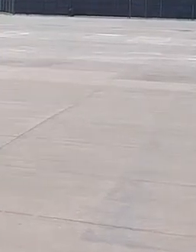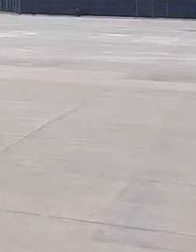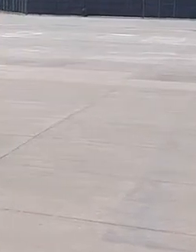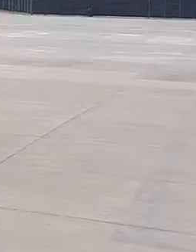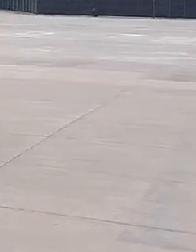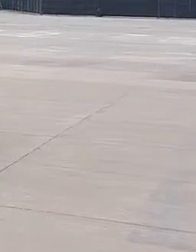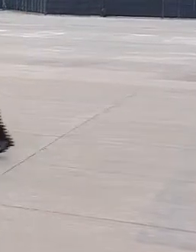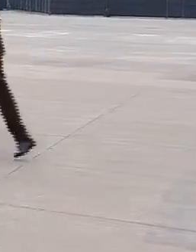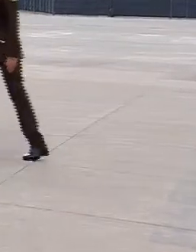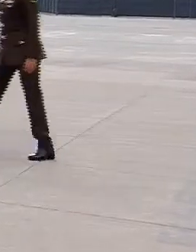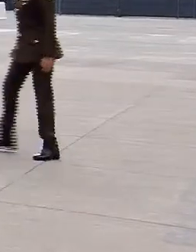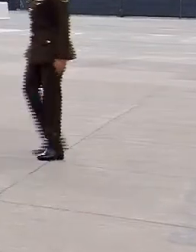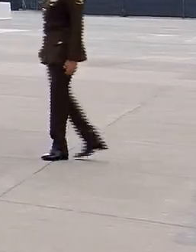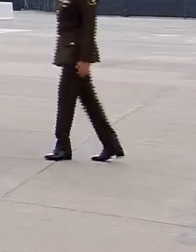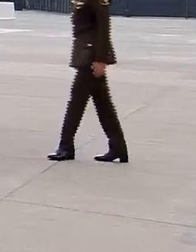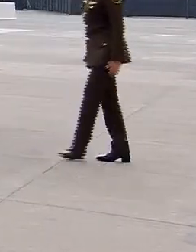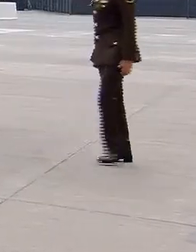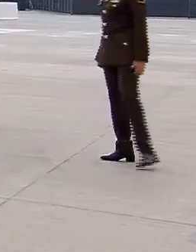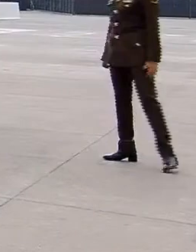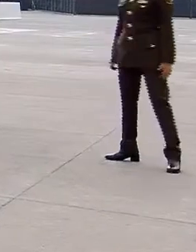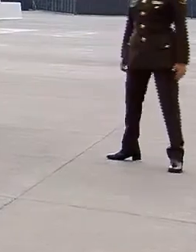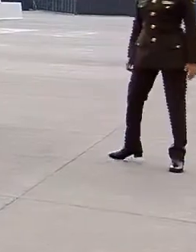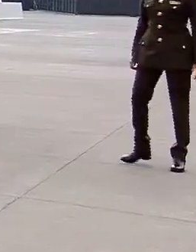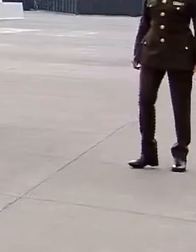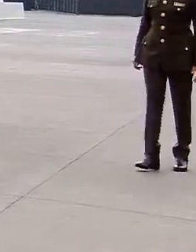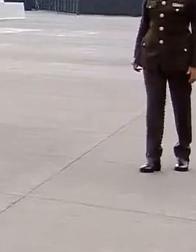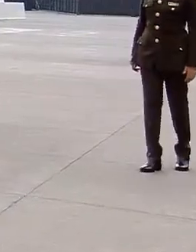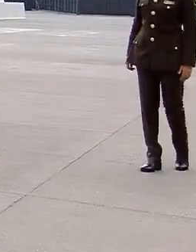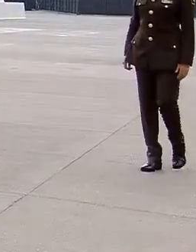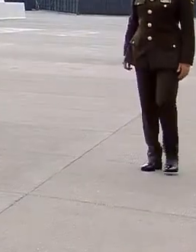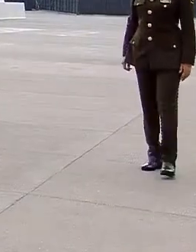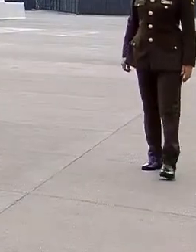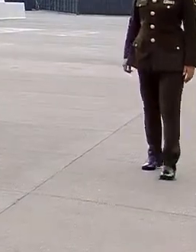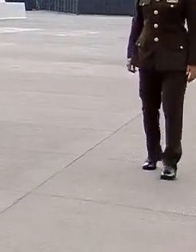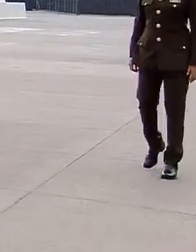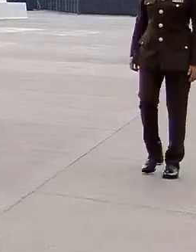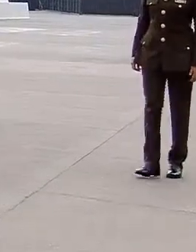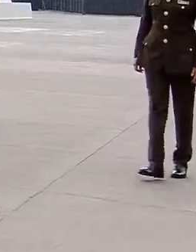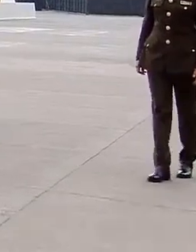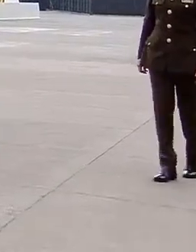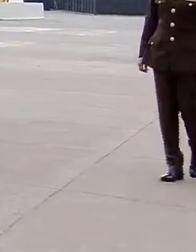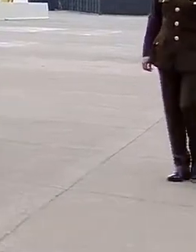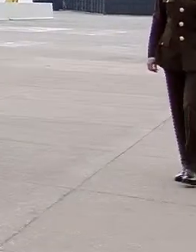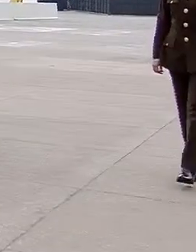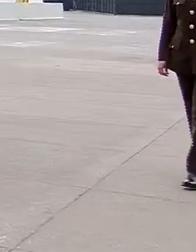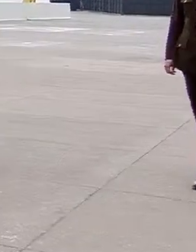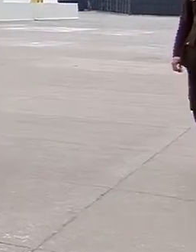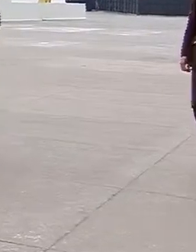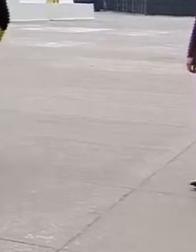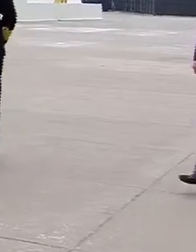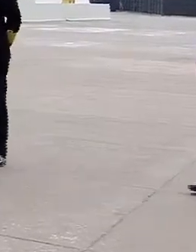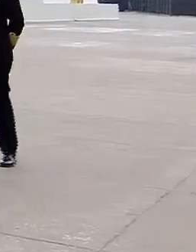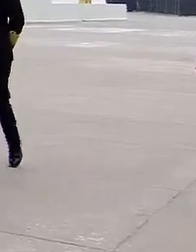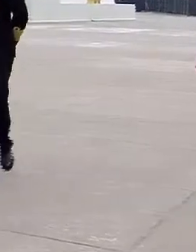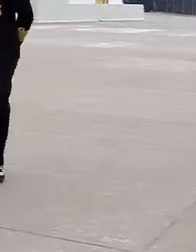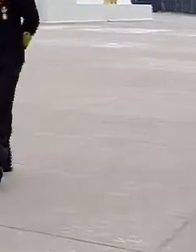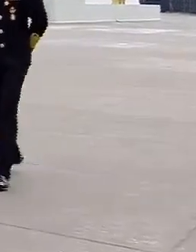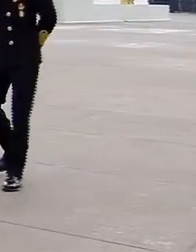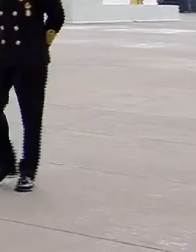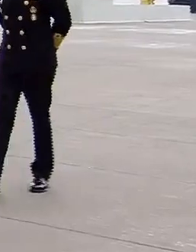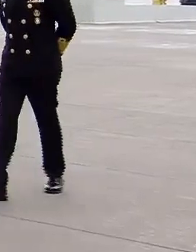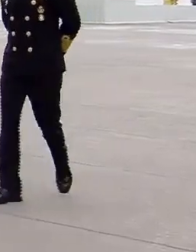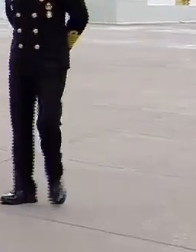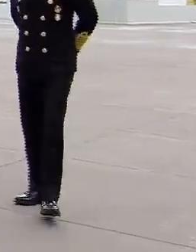Damas y caballeros, se encuentra con nosotros el presidente de México, quien se dirige a la escolta de bandera para saludar a nuestro